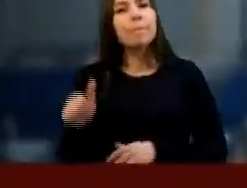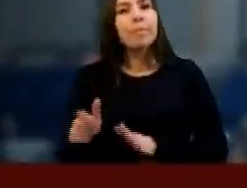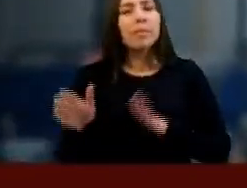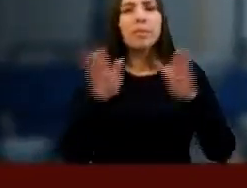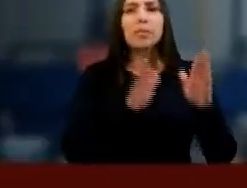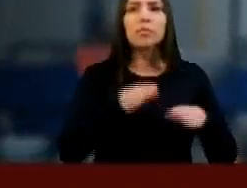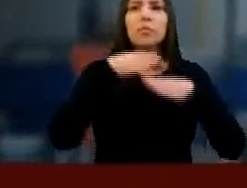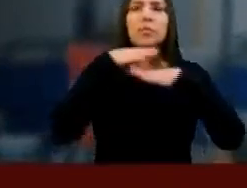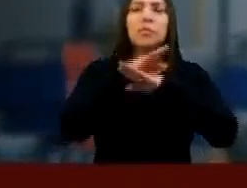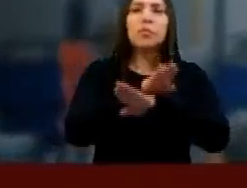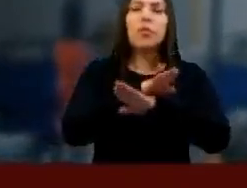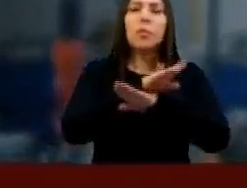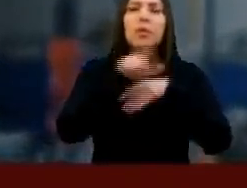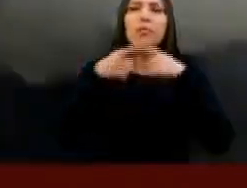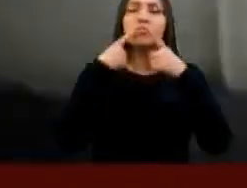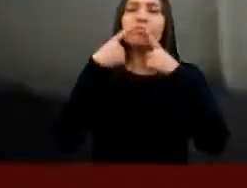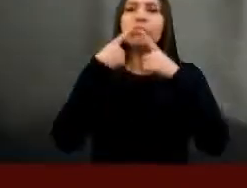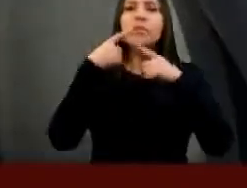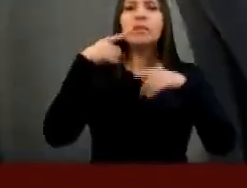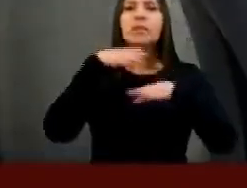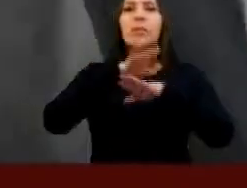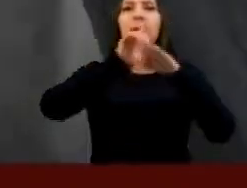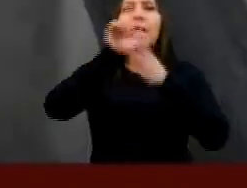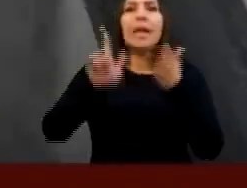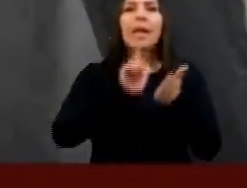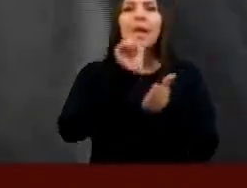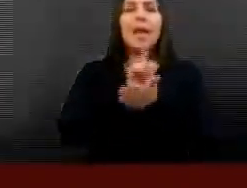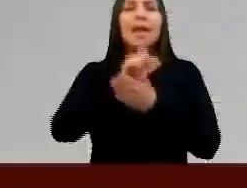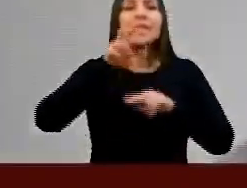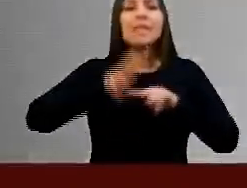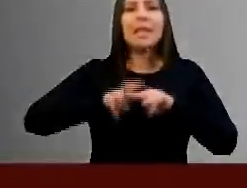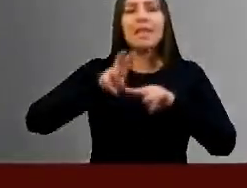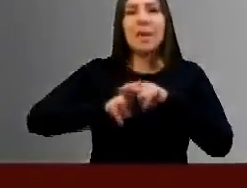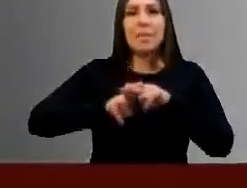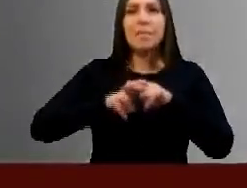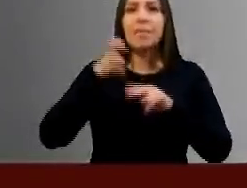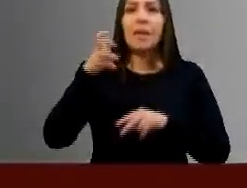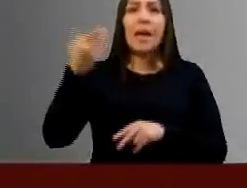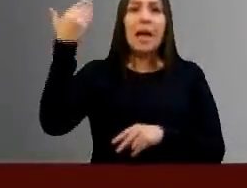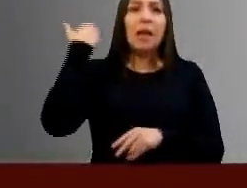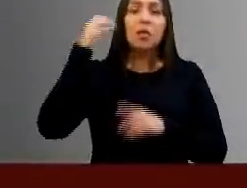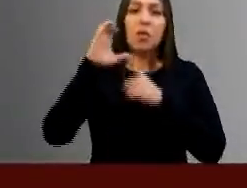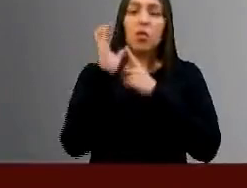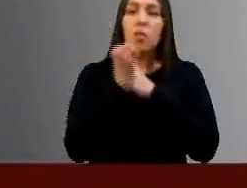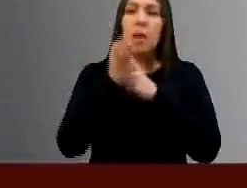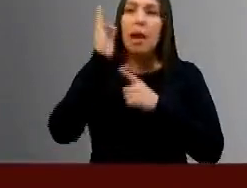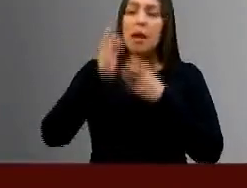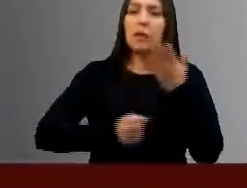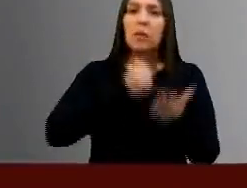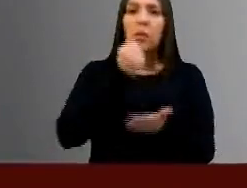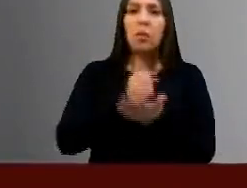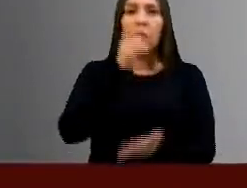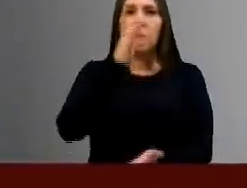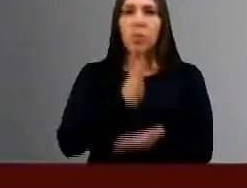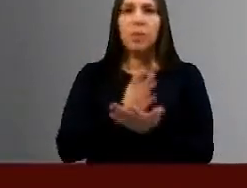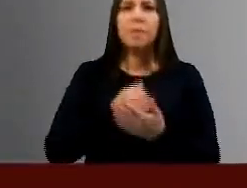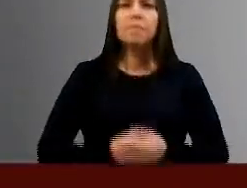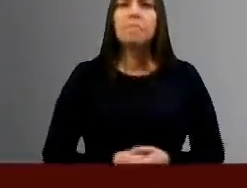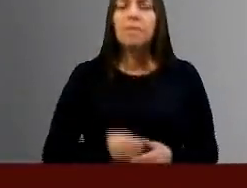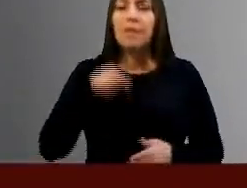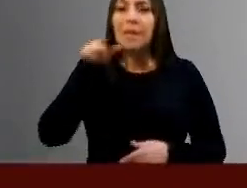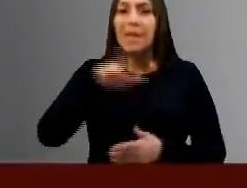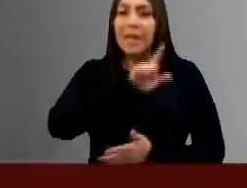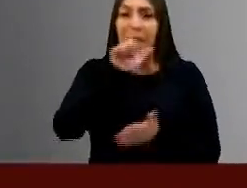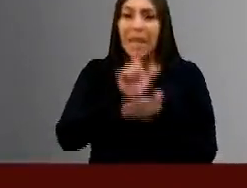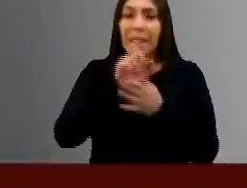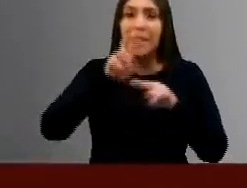ley Silla, ya que solo fue aprobada en comisiones. Lo que hace esta ley Silla es no puede haber trabajadores